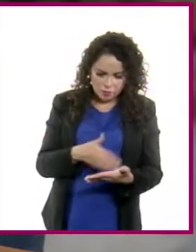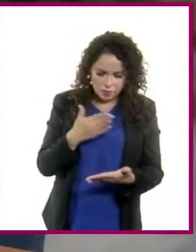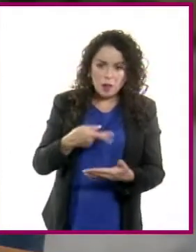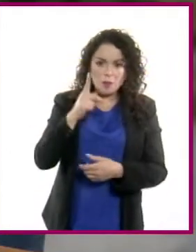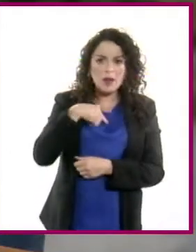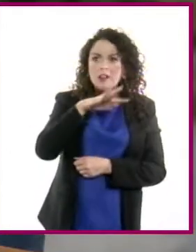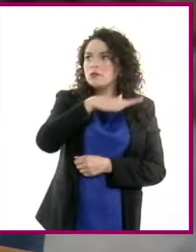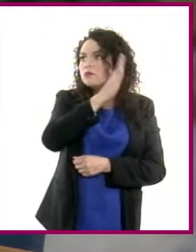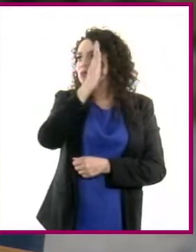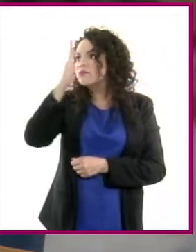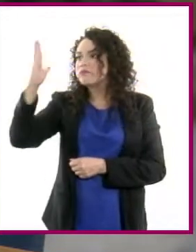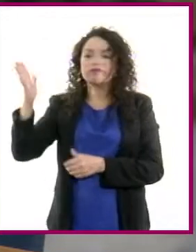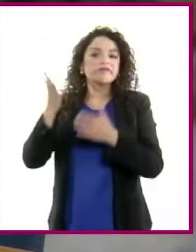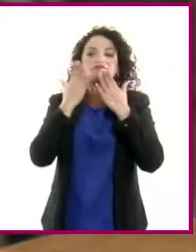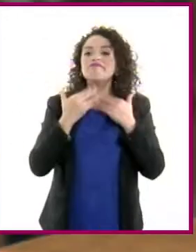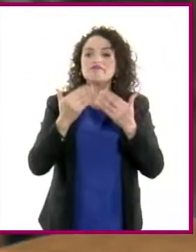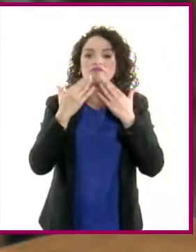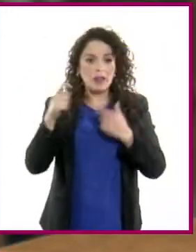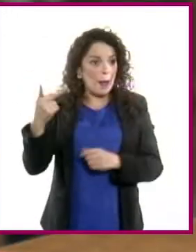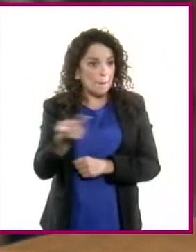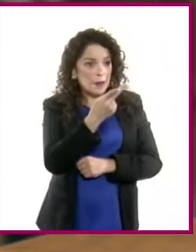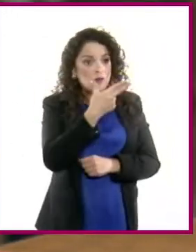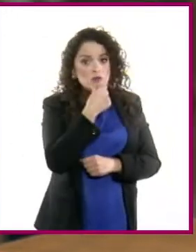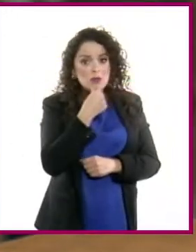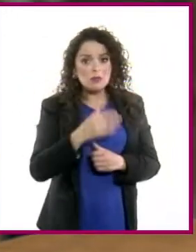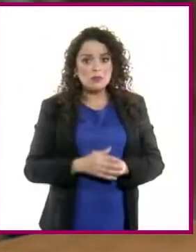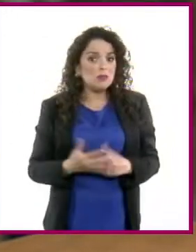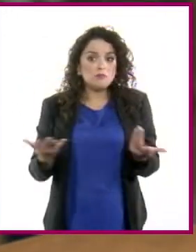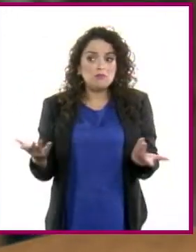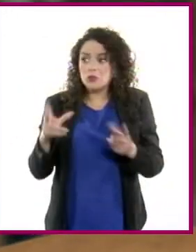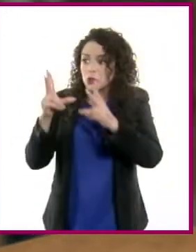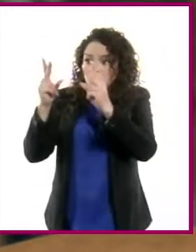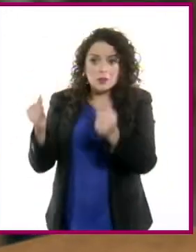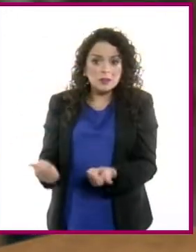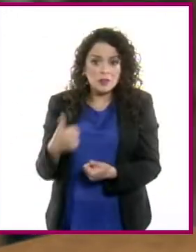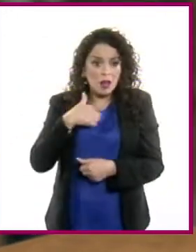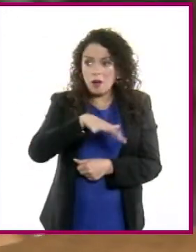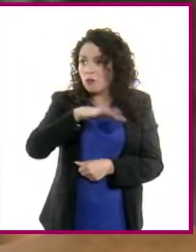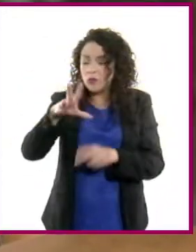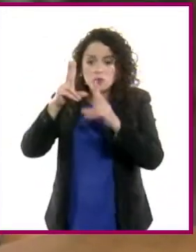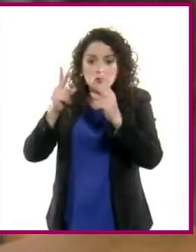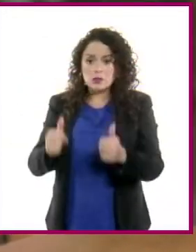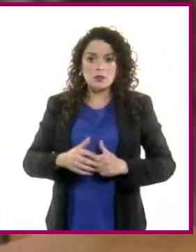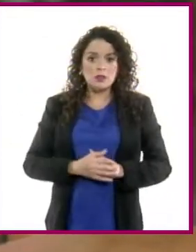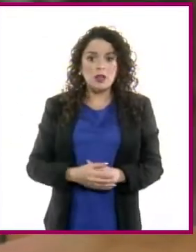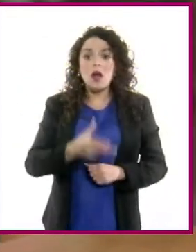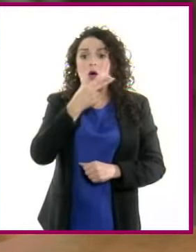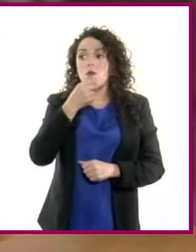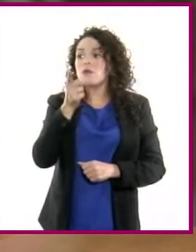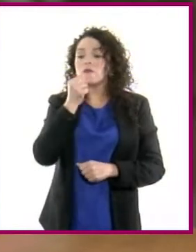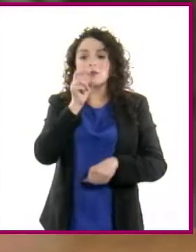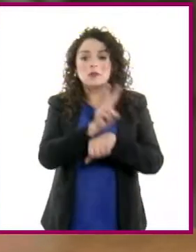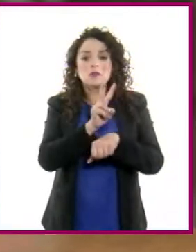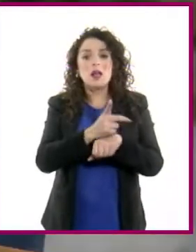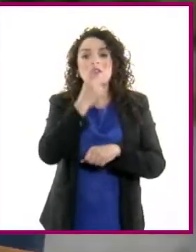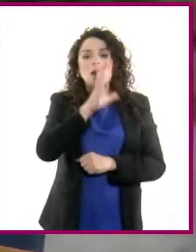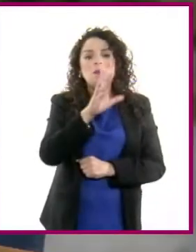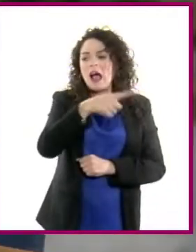¿Y no le preguntaste al bibliotecario? Tampoco lo encontré por ningún lado. El guardia de la entrada me dijo que debe haber ido al